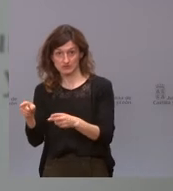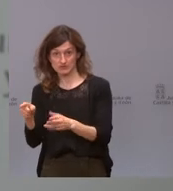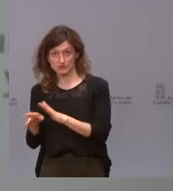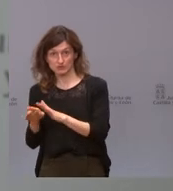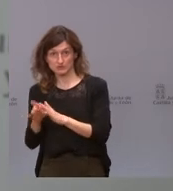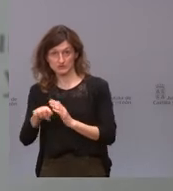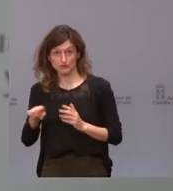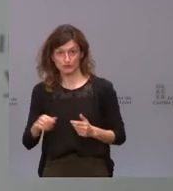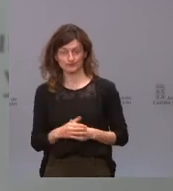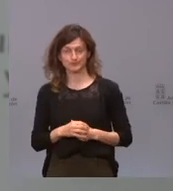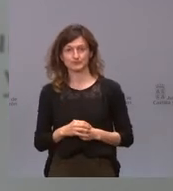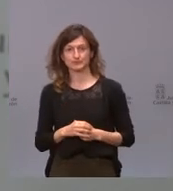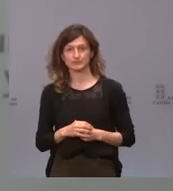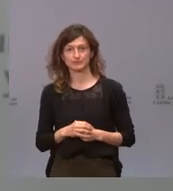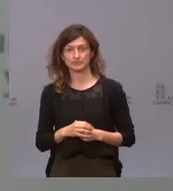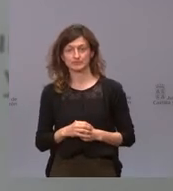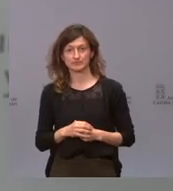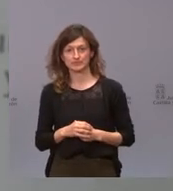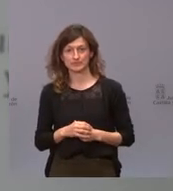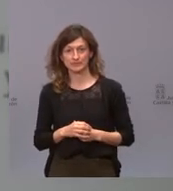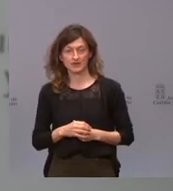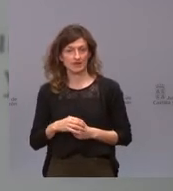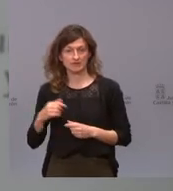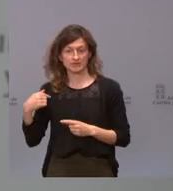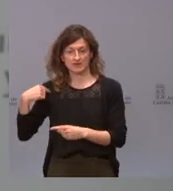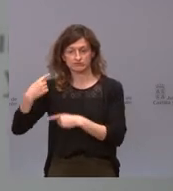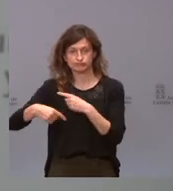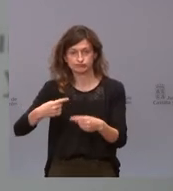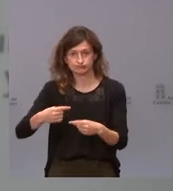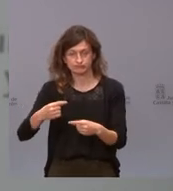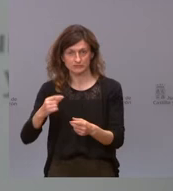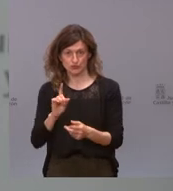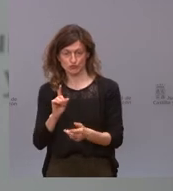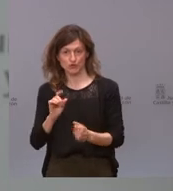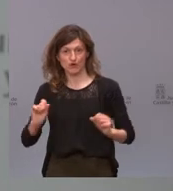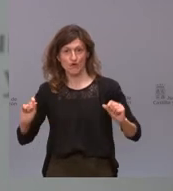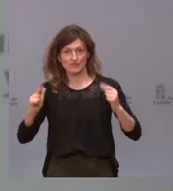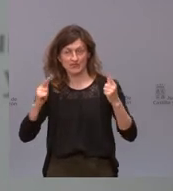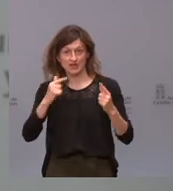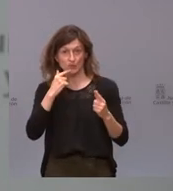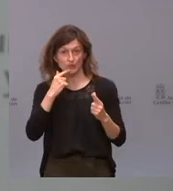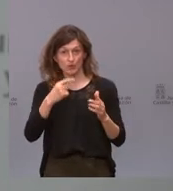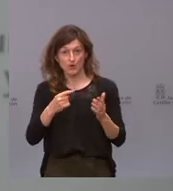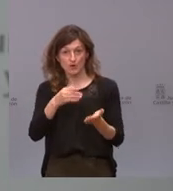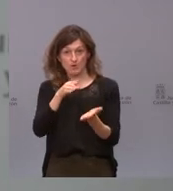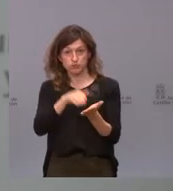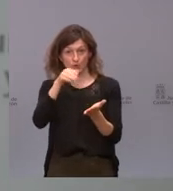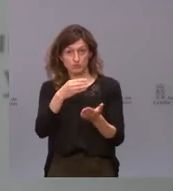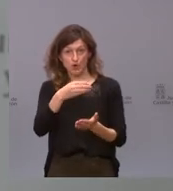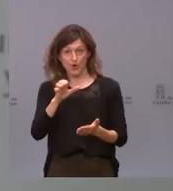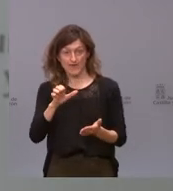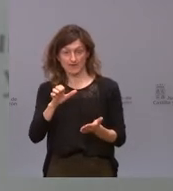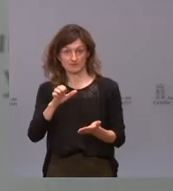vamos a ver no tiene efectos retroactivos entrará en vigor al día siguiente de la publicación en el boletín oficial